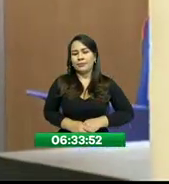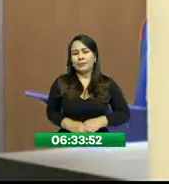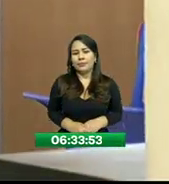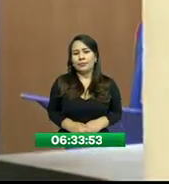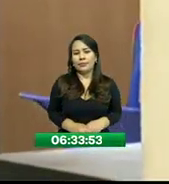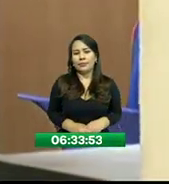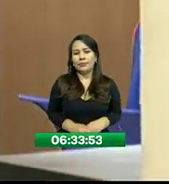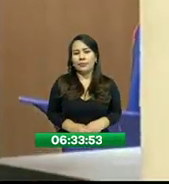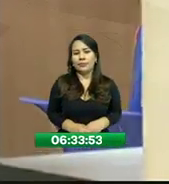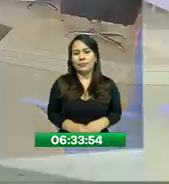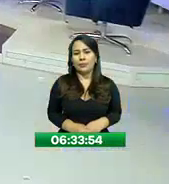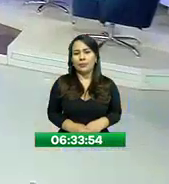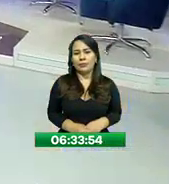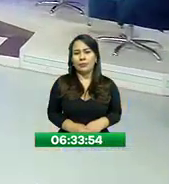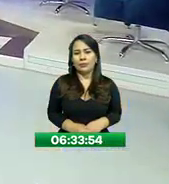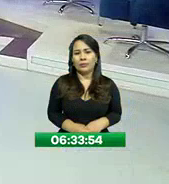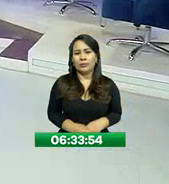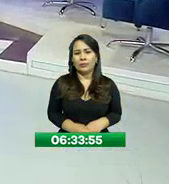Méndez.